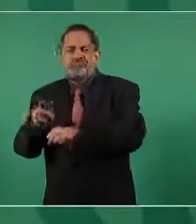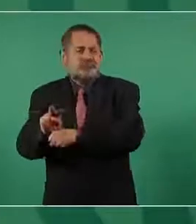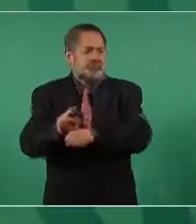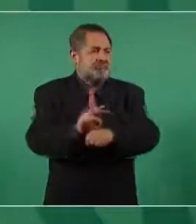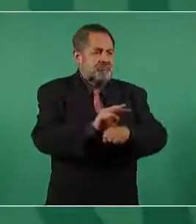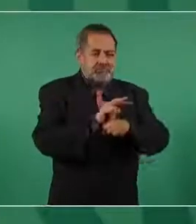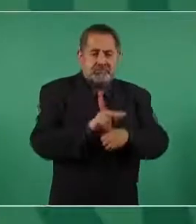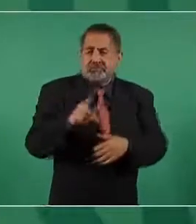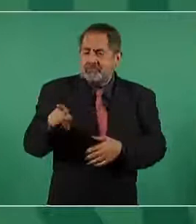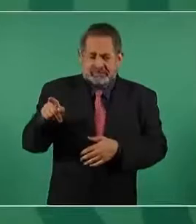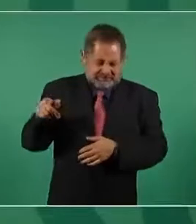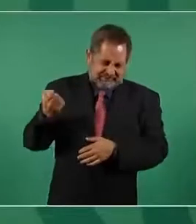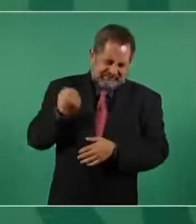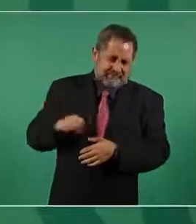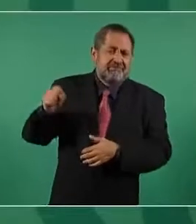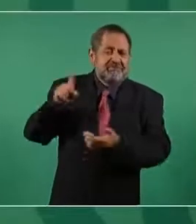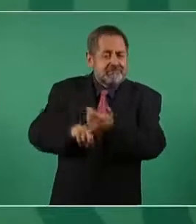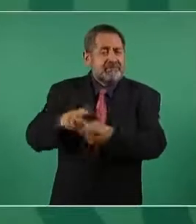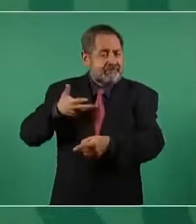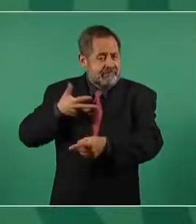y muchas cosas,